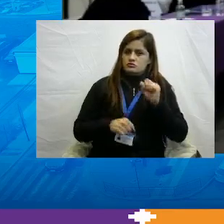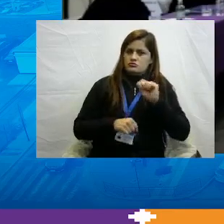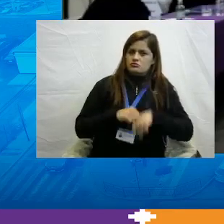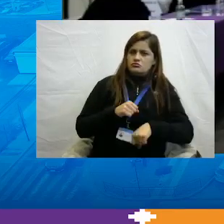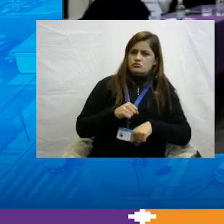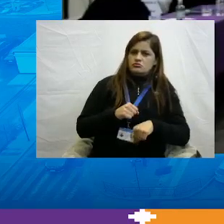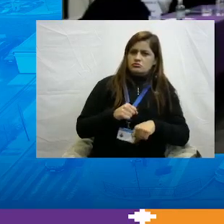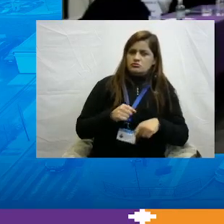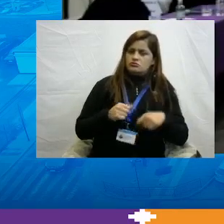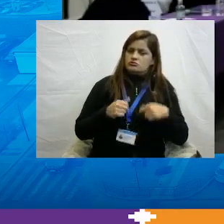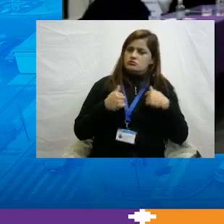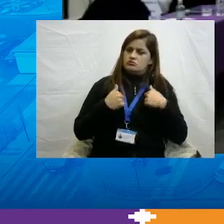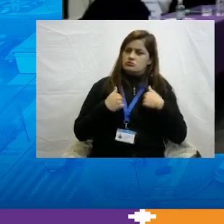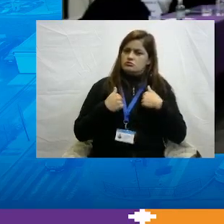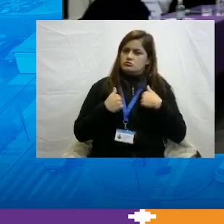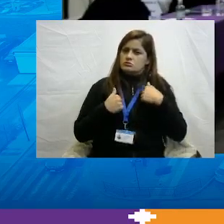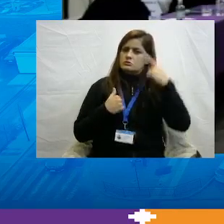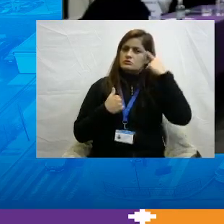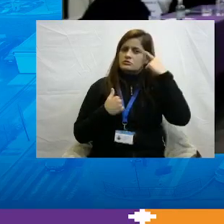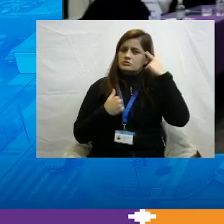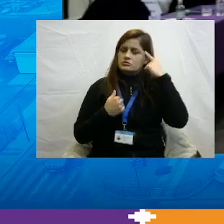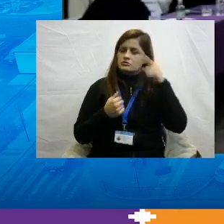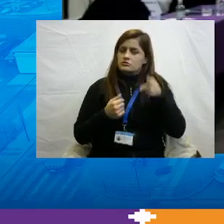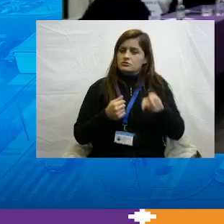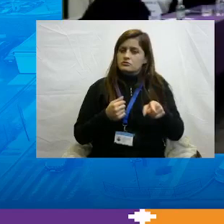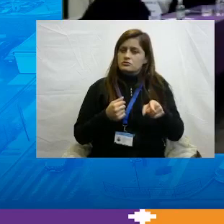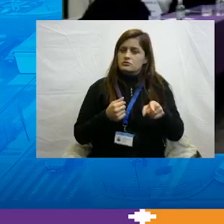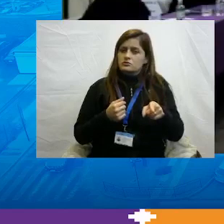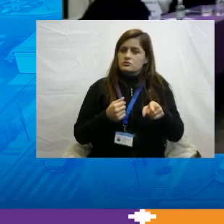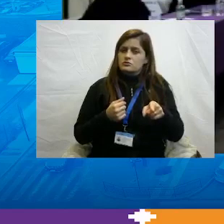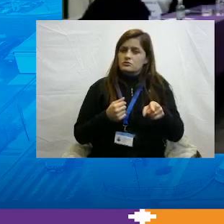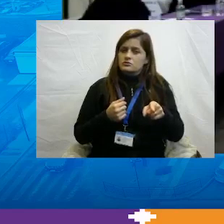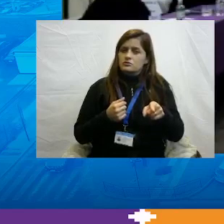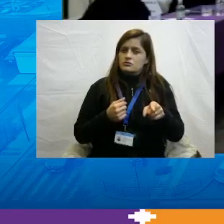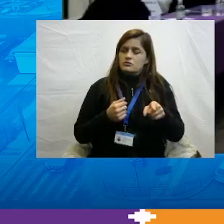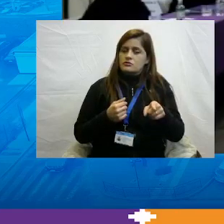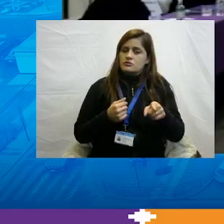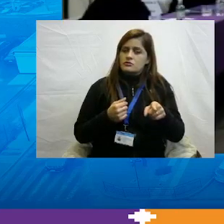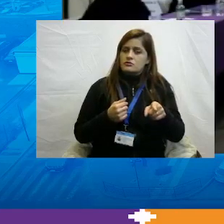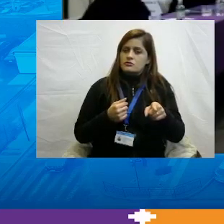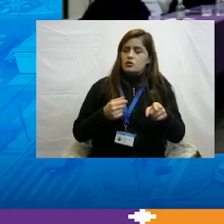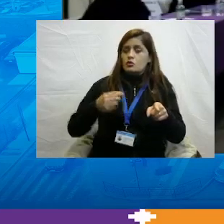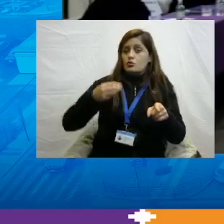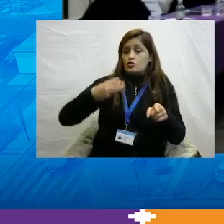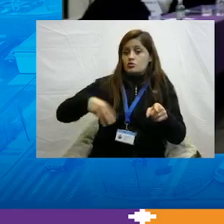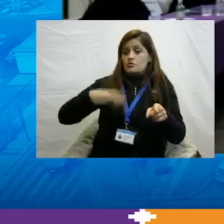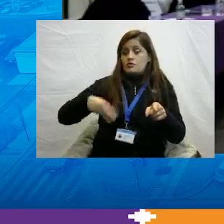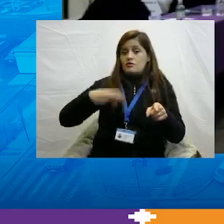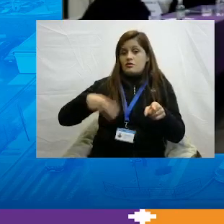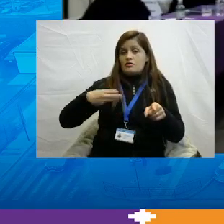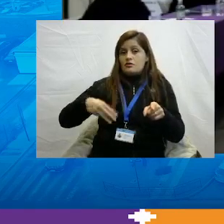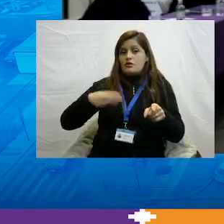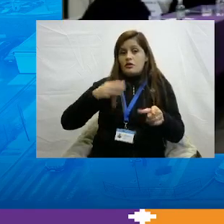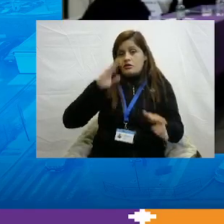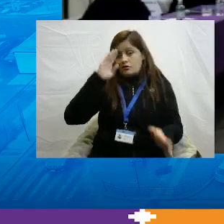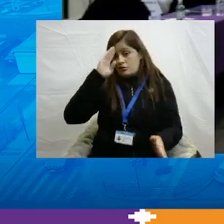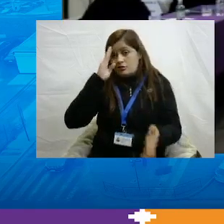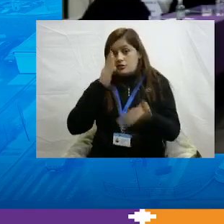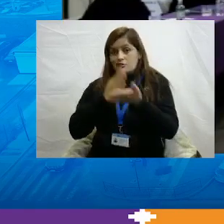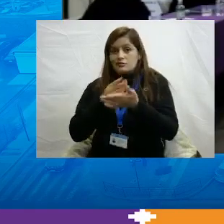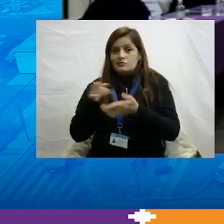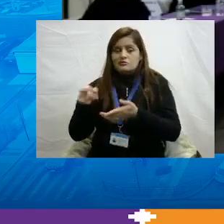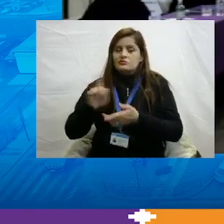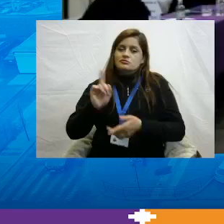lo condicionaría a que esto se aplique a los fines que el municipio o esta administración tiene